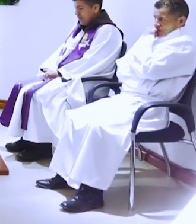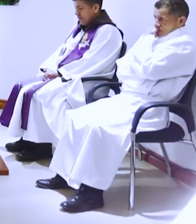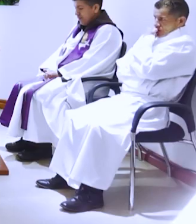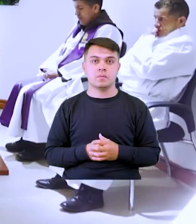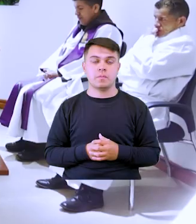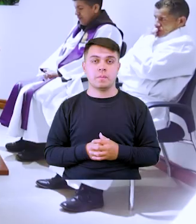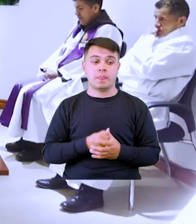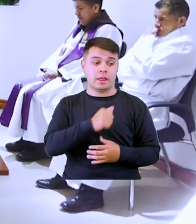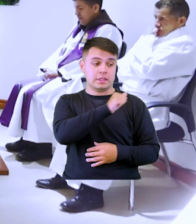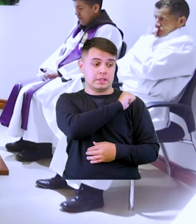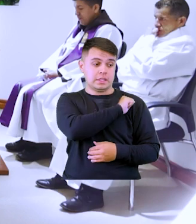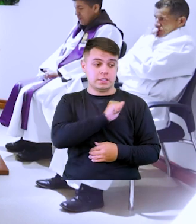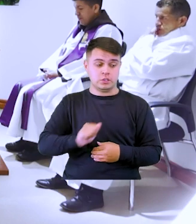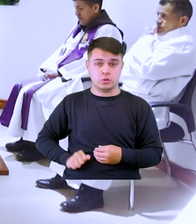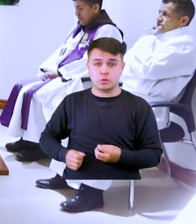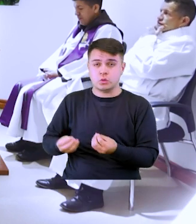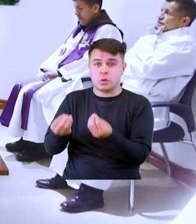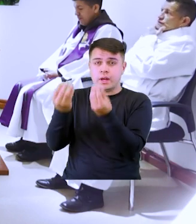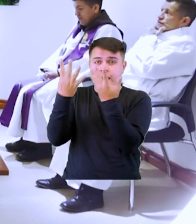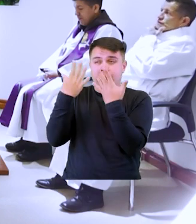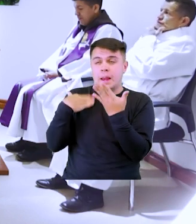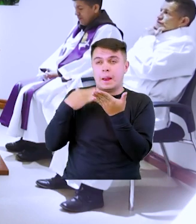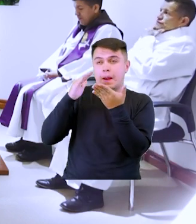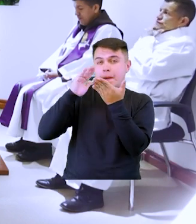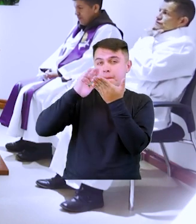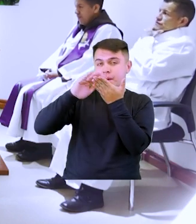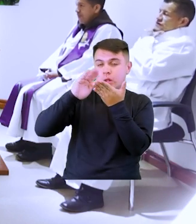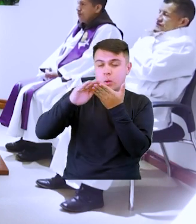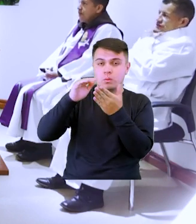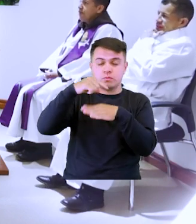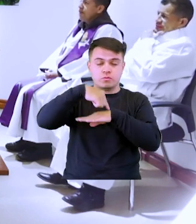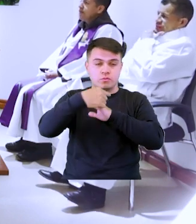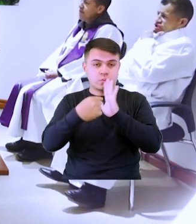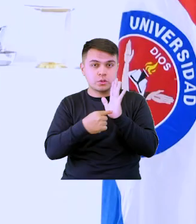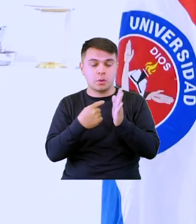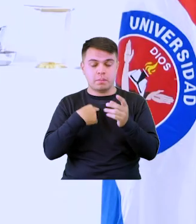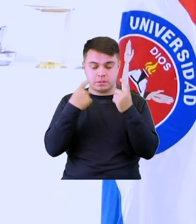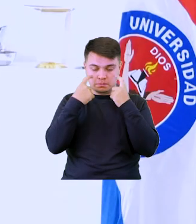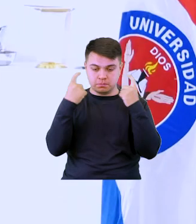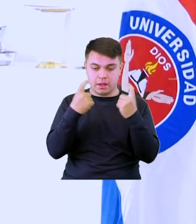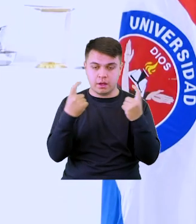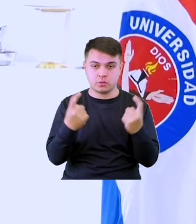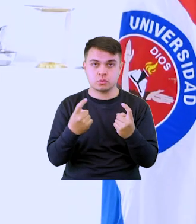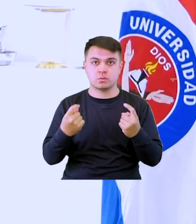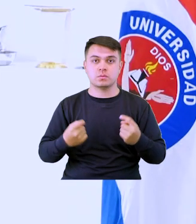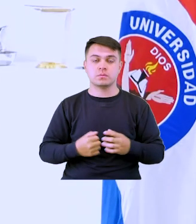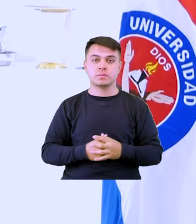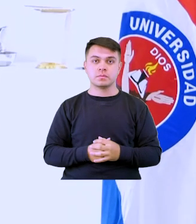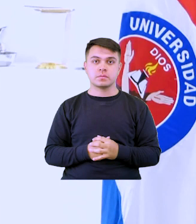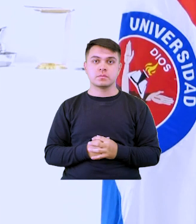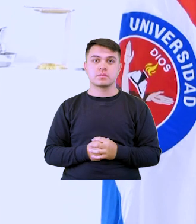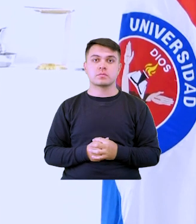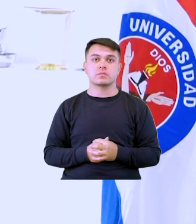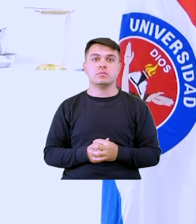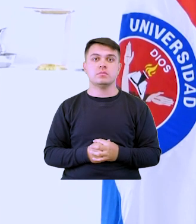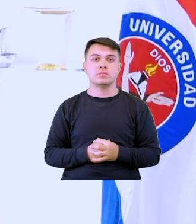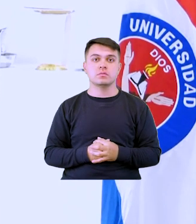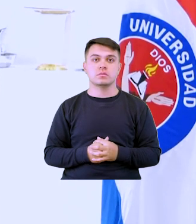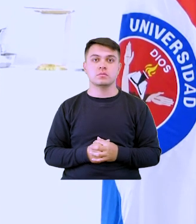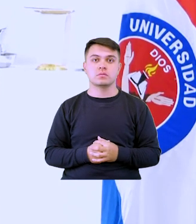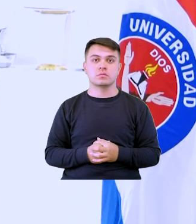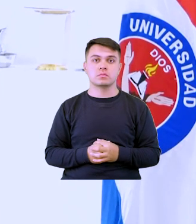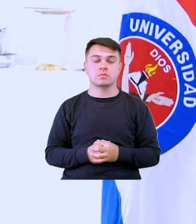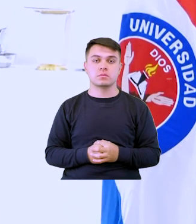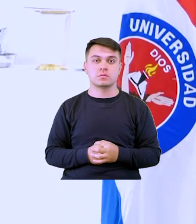Del Señor viene la misericordia, la redención copiosa. Del Señor viene la misericordia, la